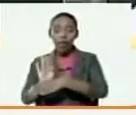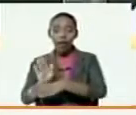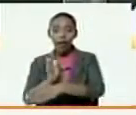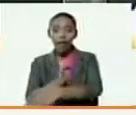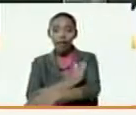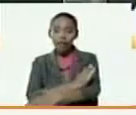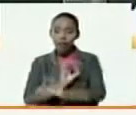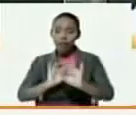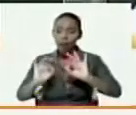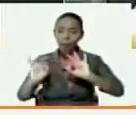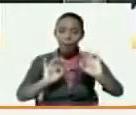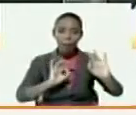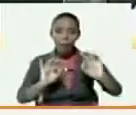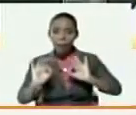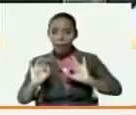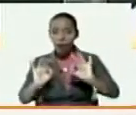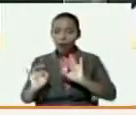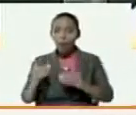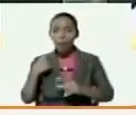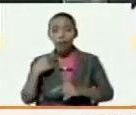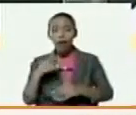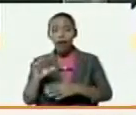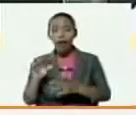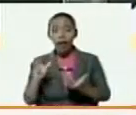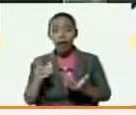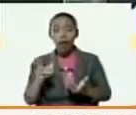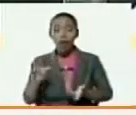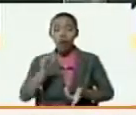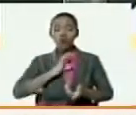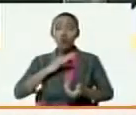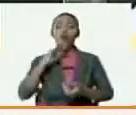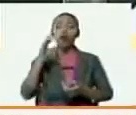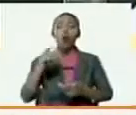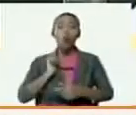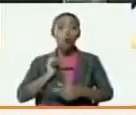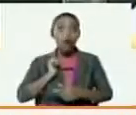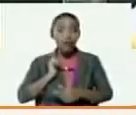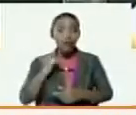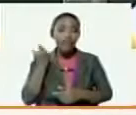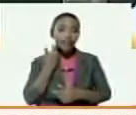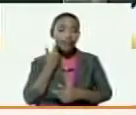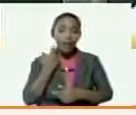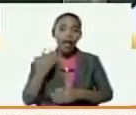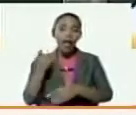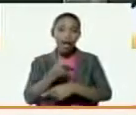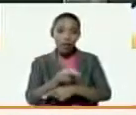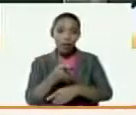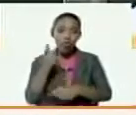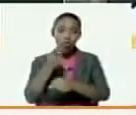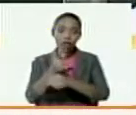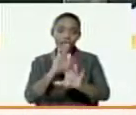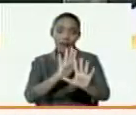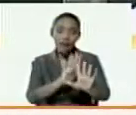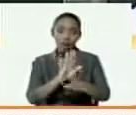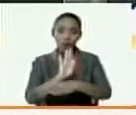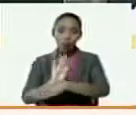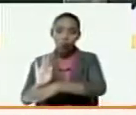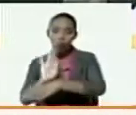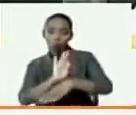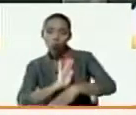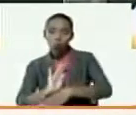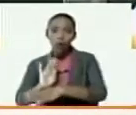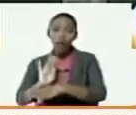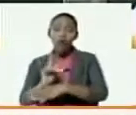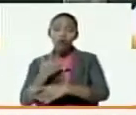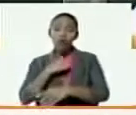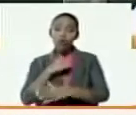insisto no solamente sirve para prevenir el coronavirus sino para cualquier infección respiratoria aguda nosotros nos mantenemos informando